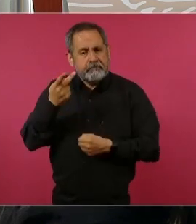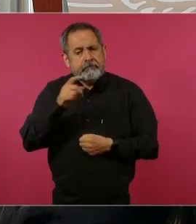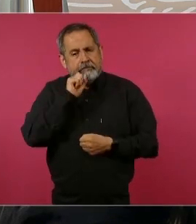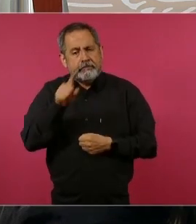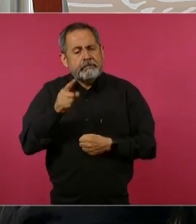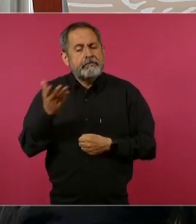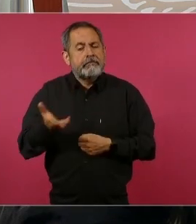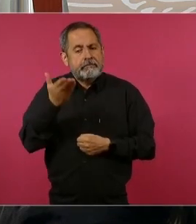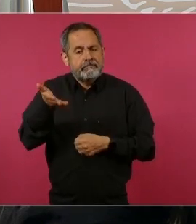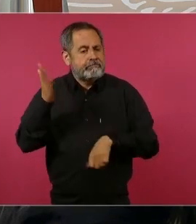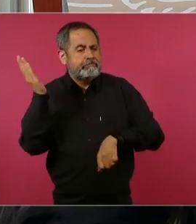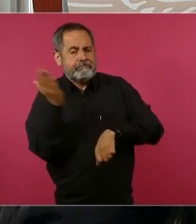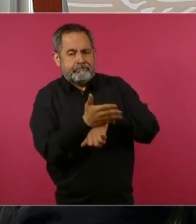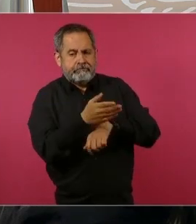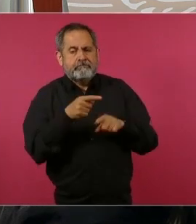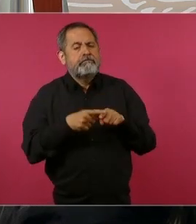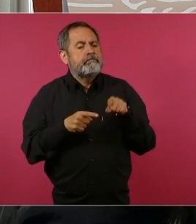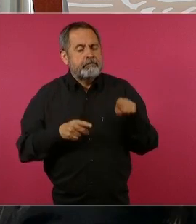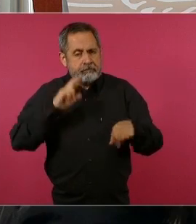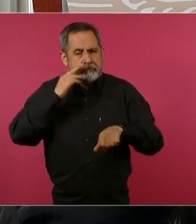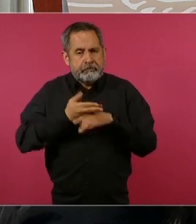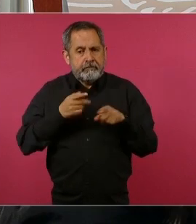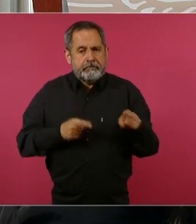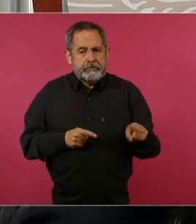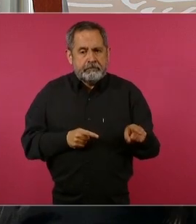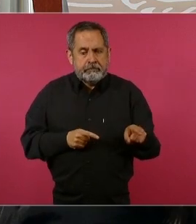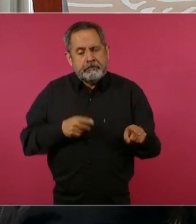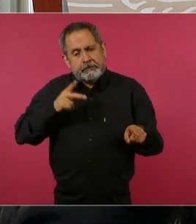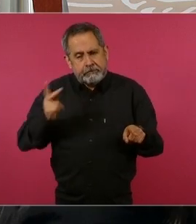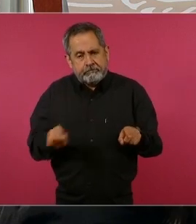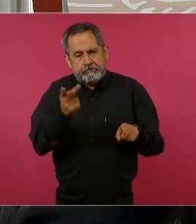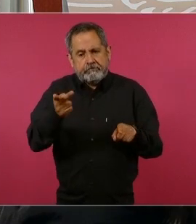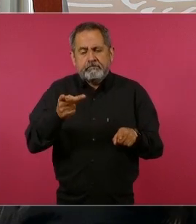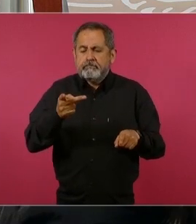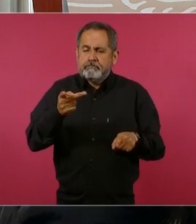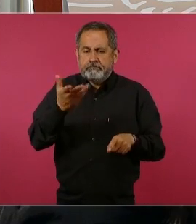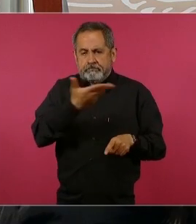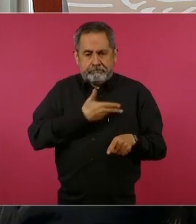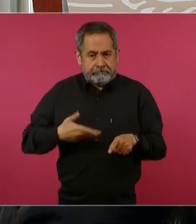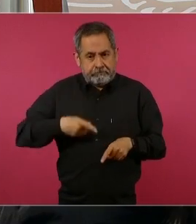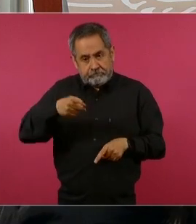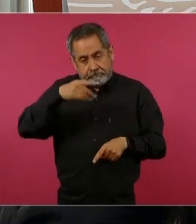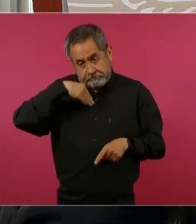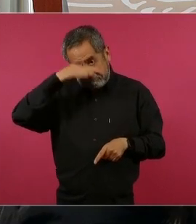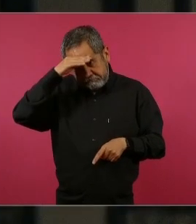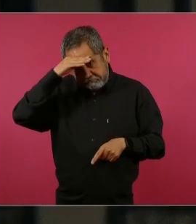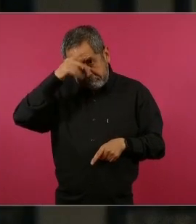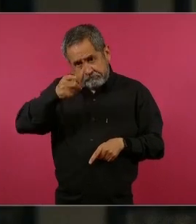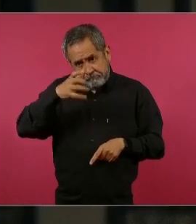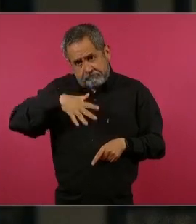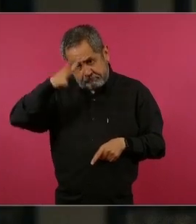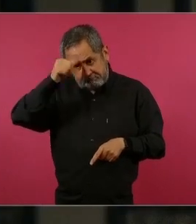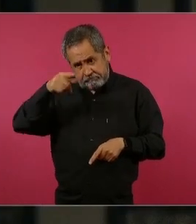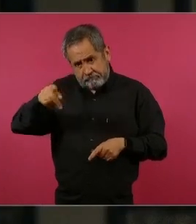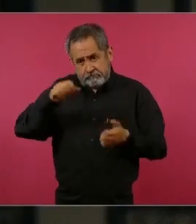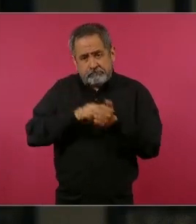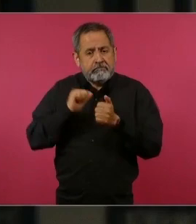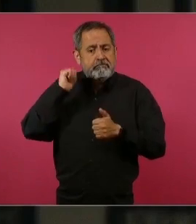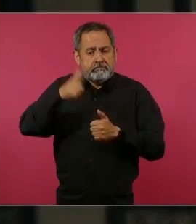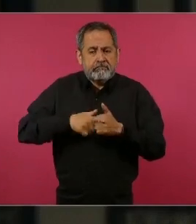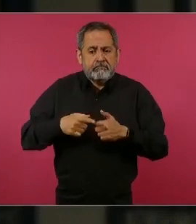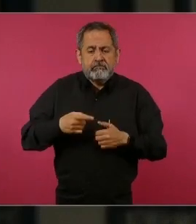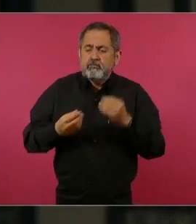también piden castigo a los responsables. Preguntarle, presidente, ¿usted estaría de acuerdo en que se